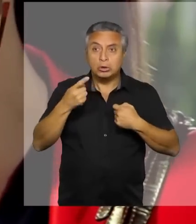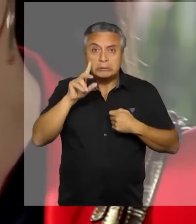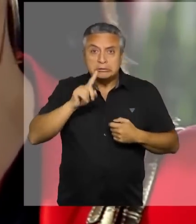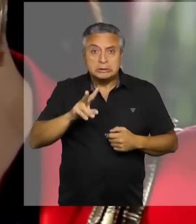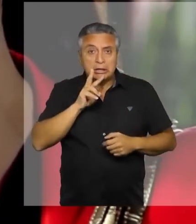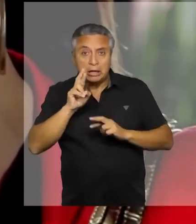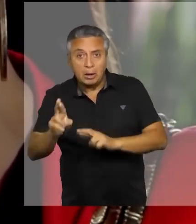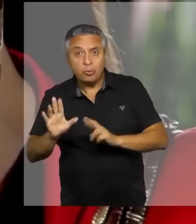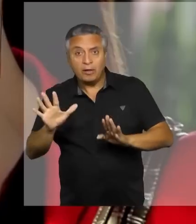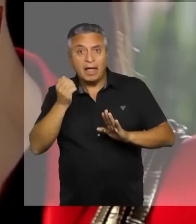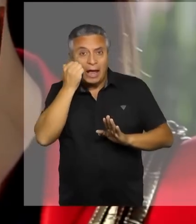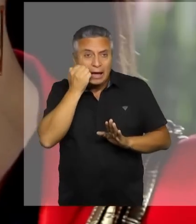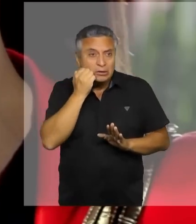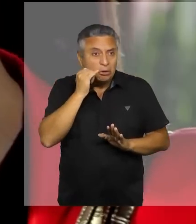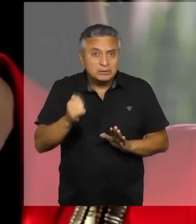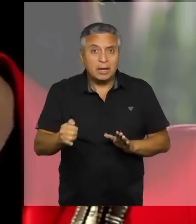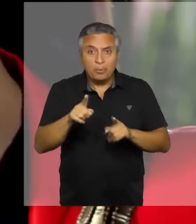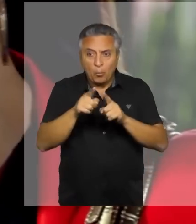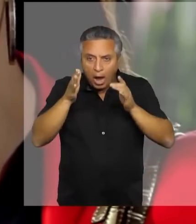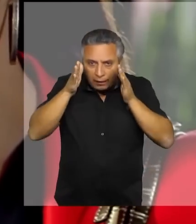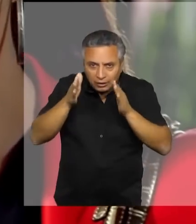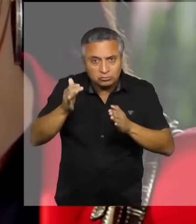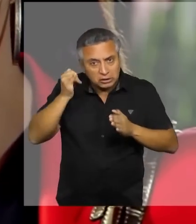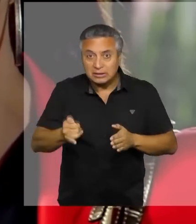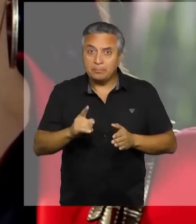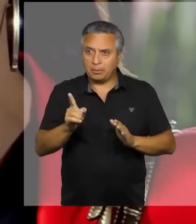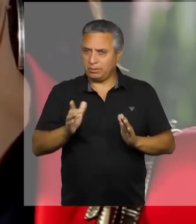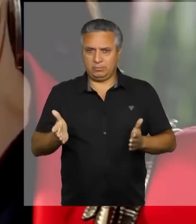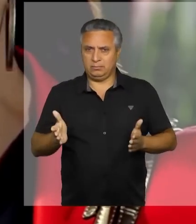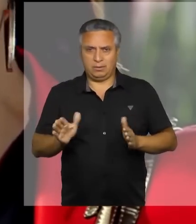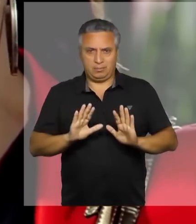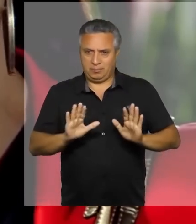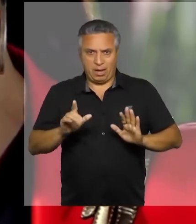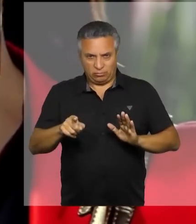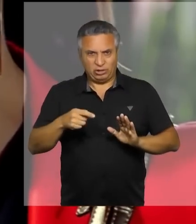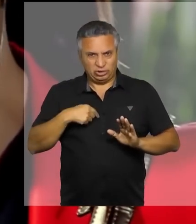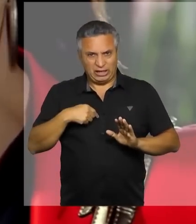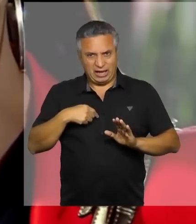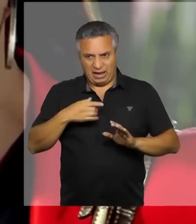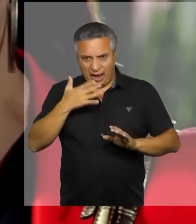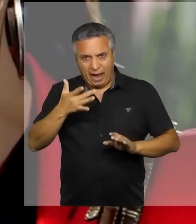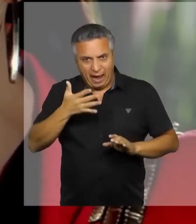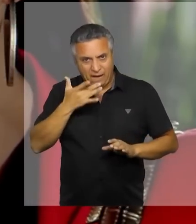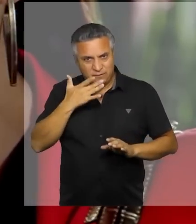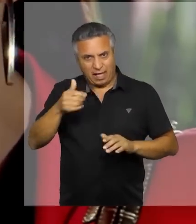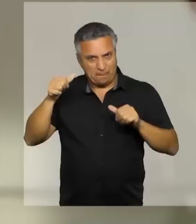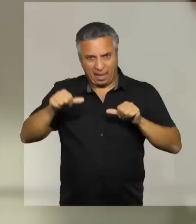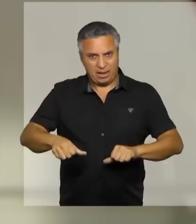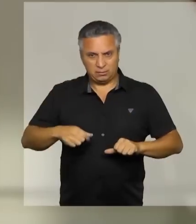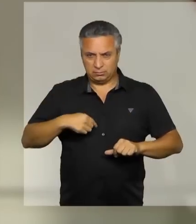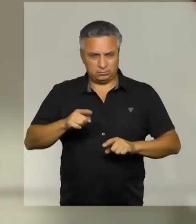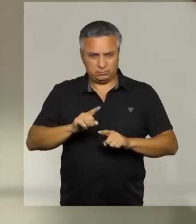con el cariño de siempre, con la atención de siempre, pero de ahí a tratarla mal, a hablarle mal, jamás.